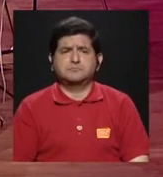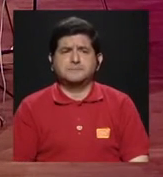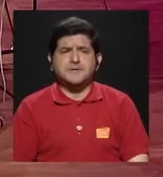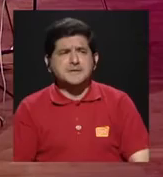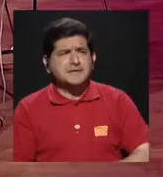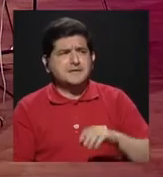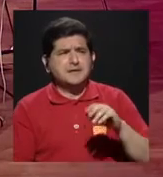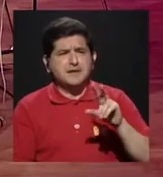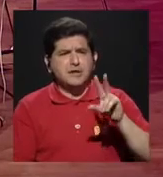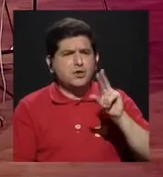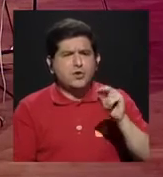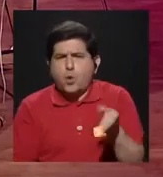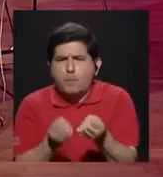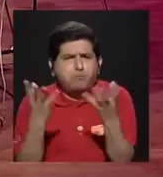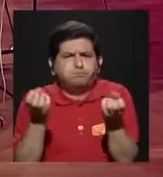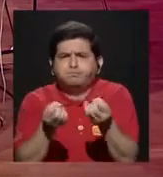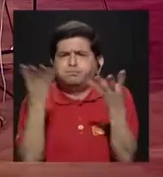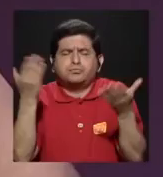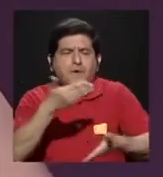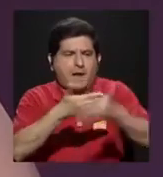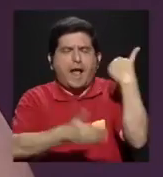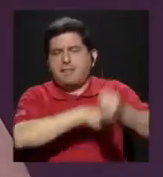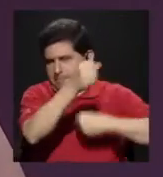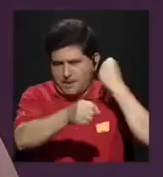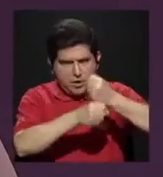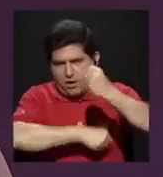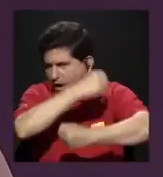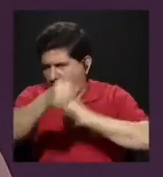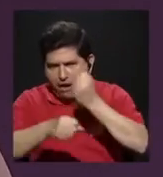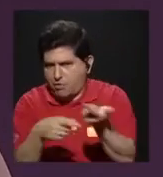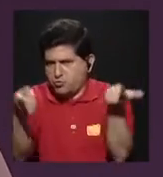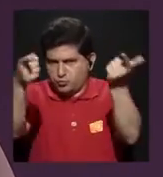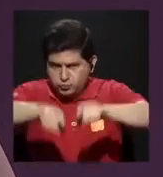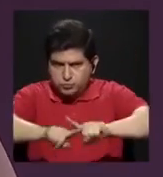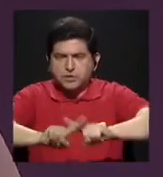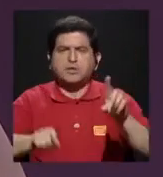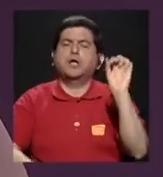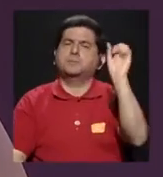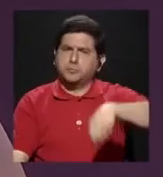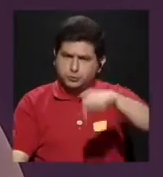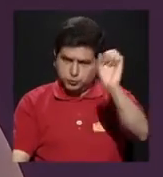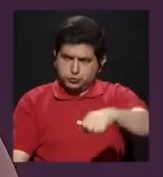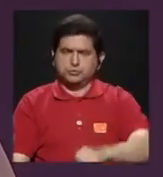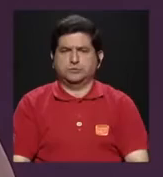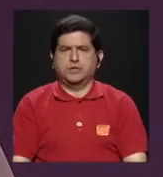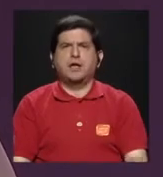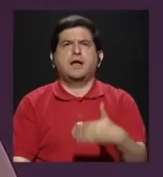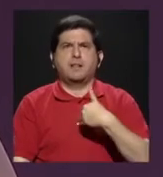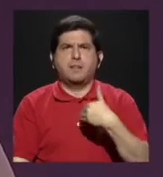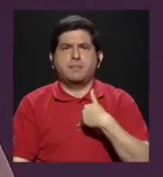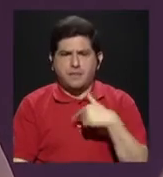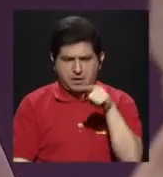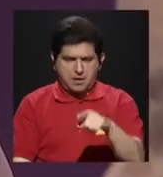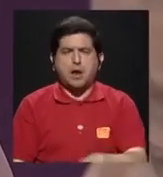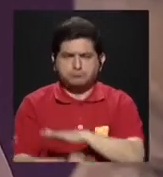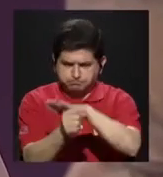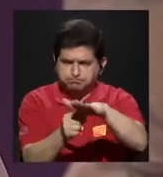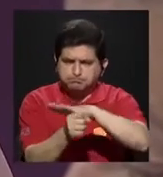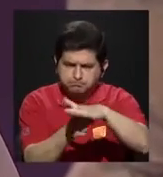sí, no en abundancia como en años atrás, ¿verdad? Pero sí, sí hay suficiente para